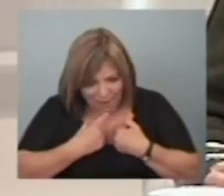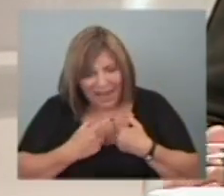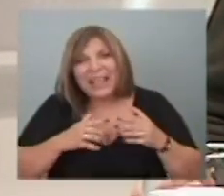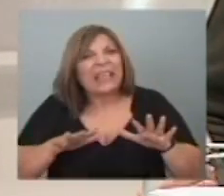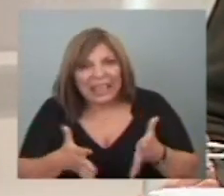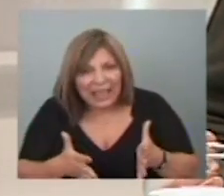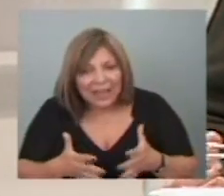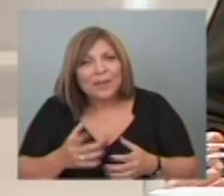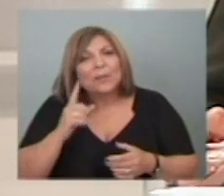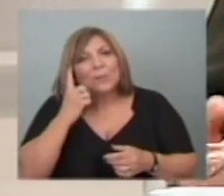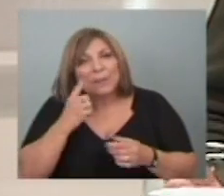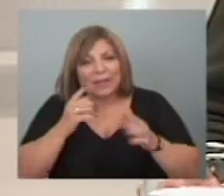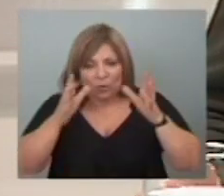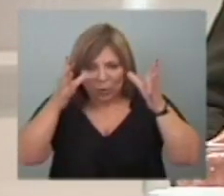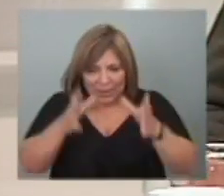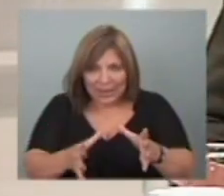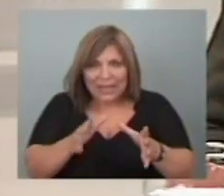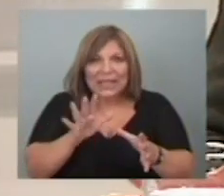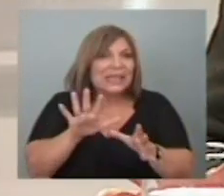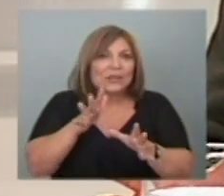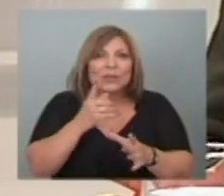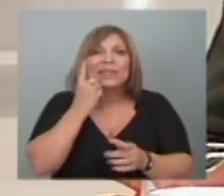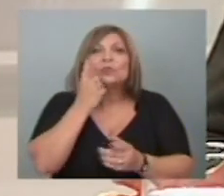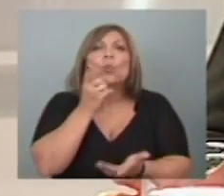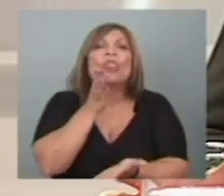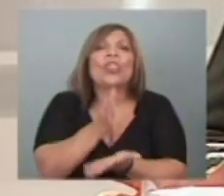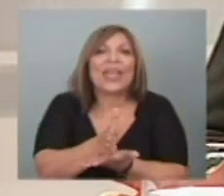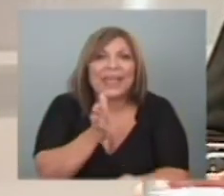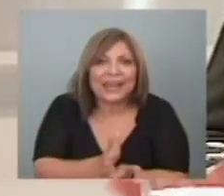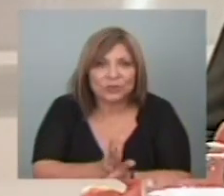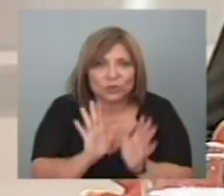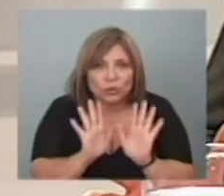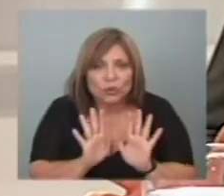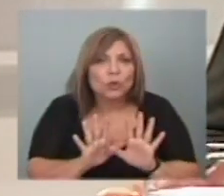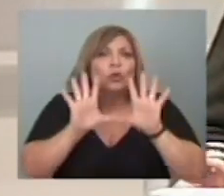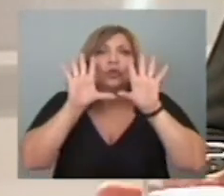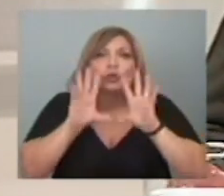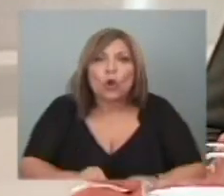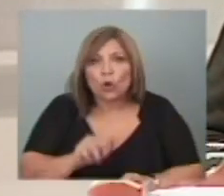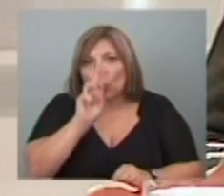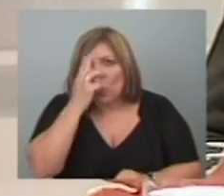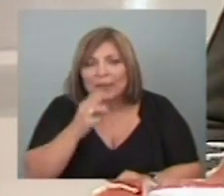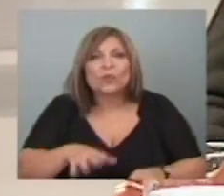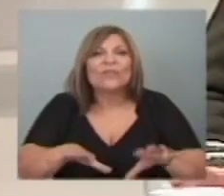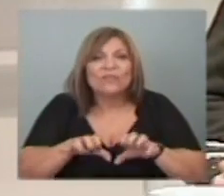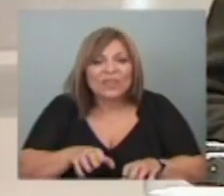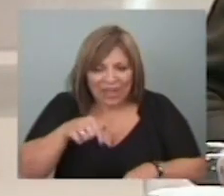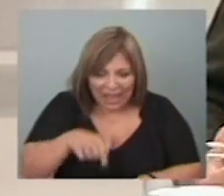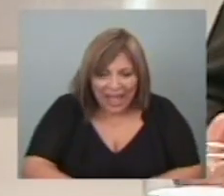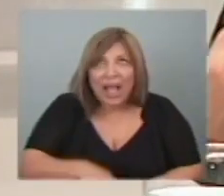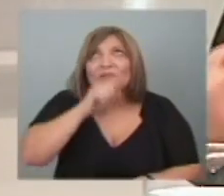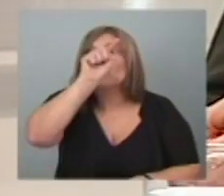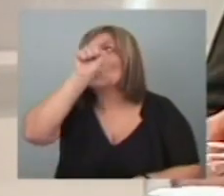de las cosas. Yo creo que esto, lo primero que tenemos que hacer es que estamos hablando de un derecho de todo ciudadano, esté donde esté. Es decir,